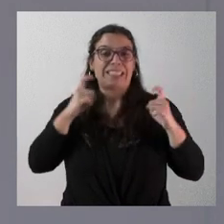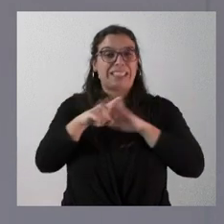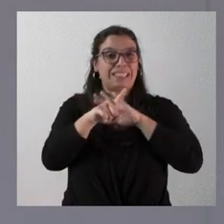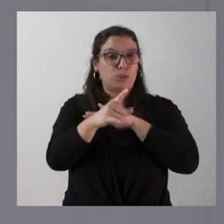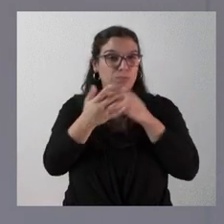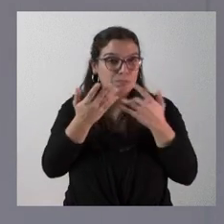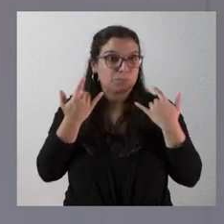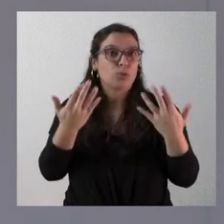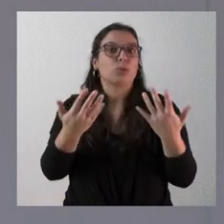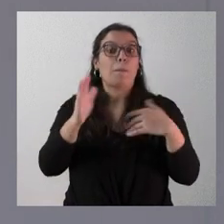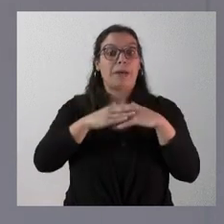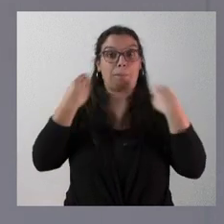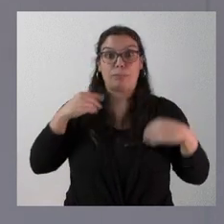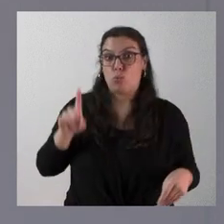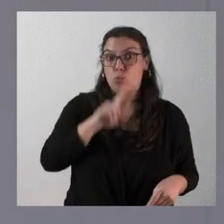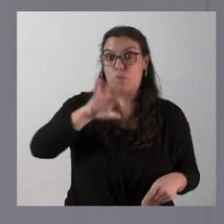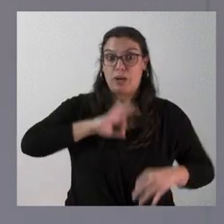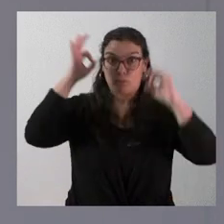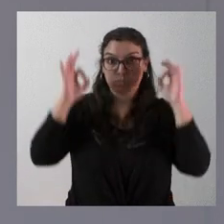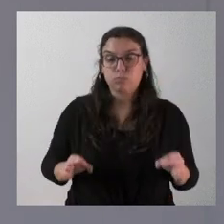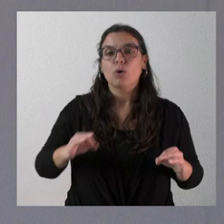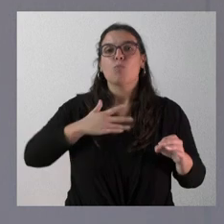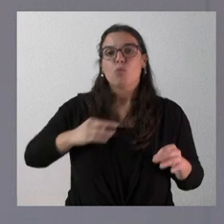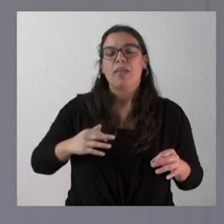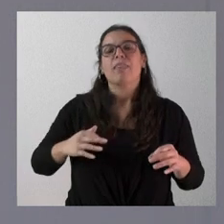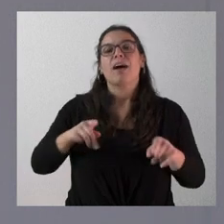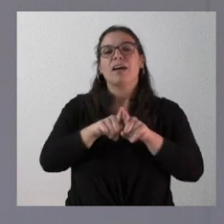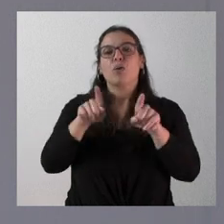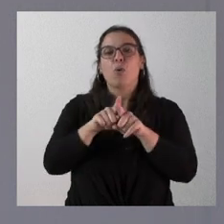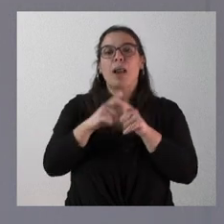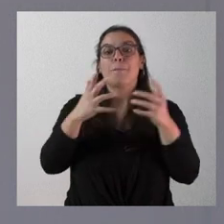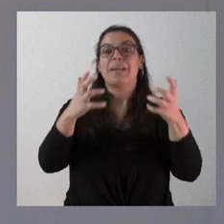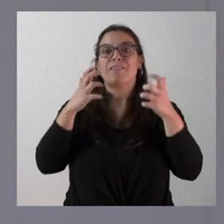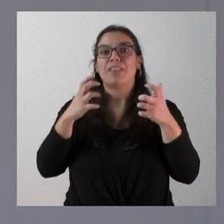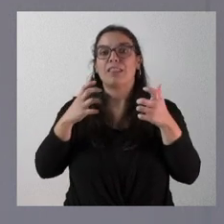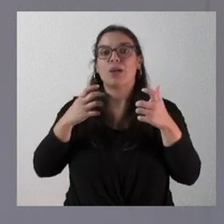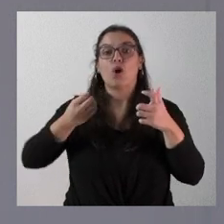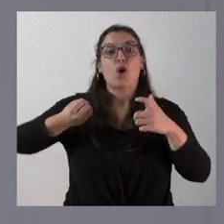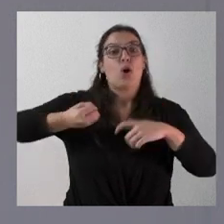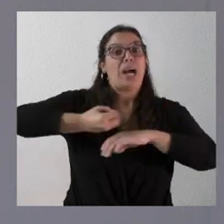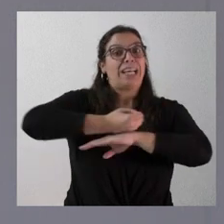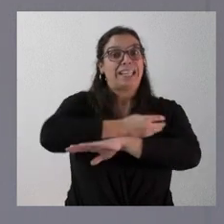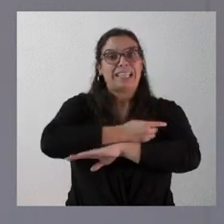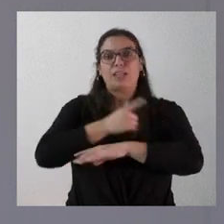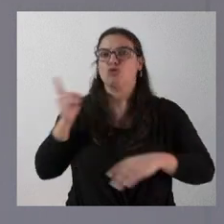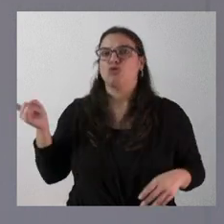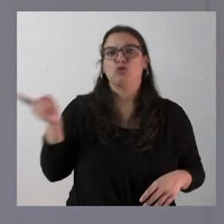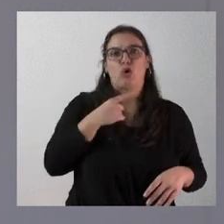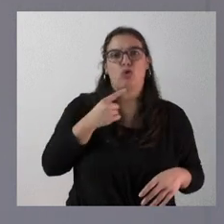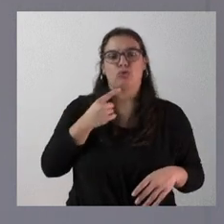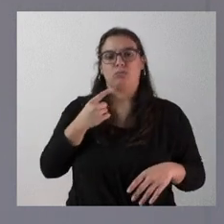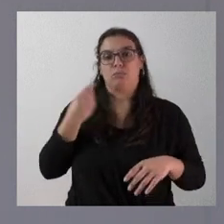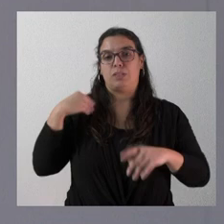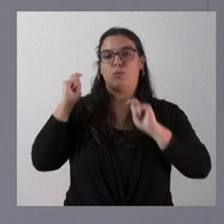para que en el mismo día 1 de enero entren en vigor estos beneficios para todas las líneas de obligaciones de servicio público y que en estas líneas